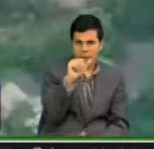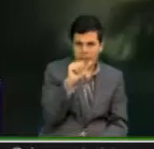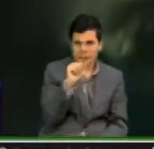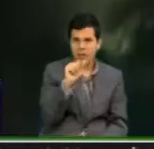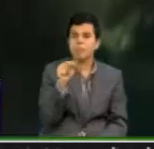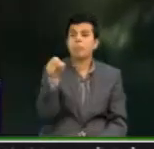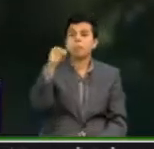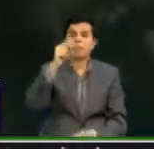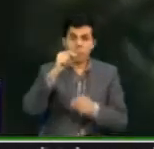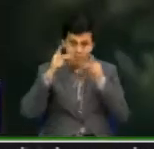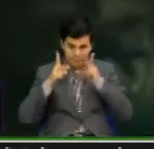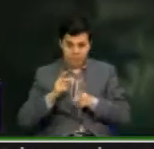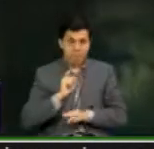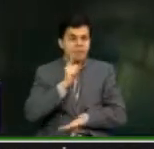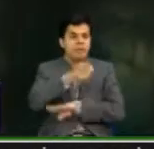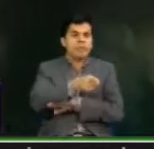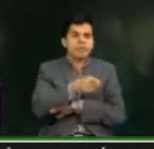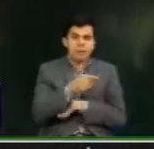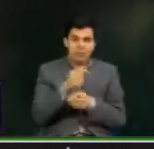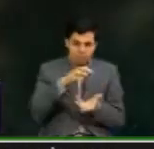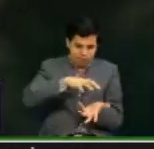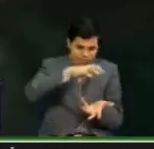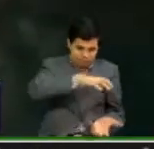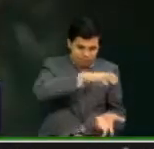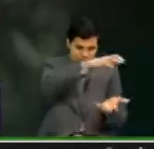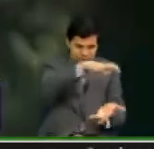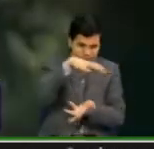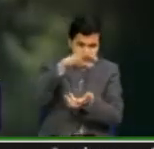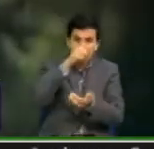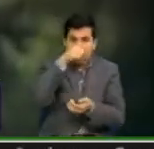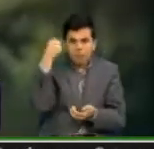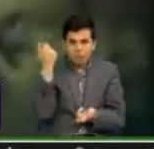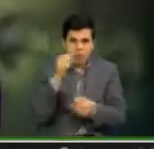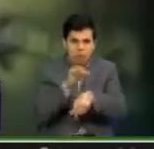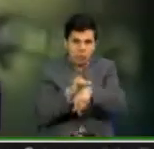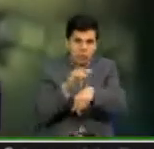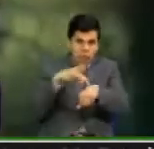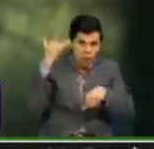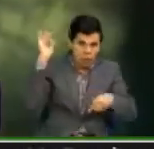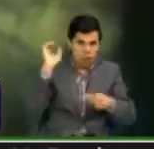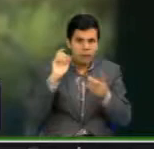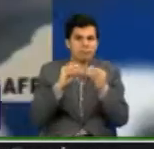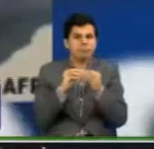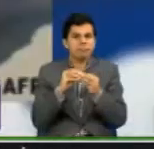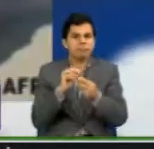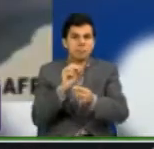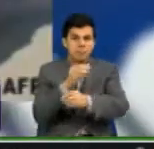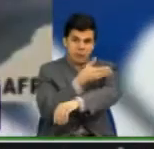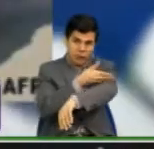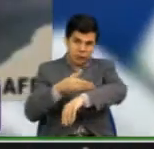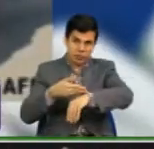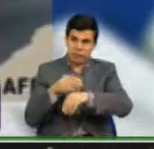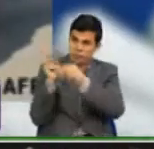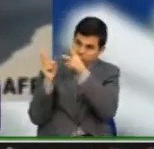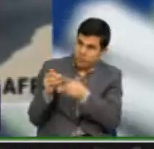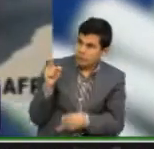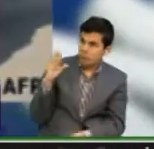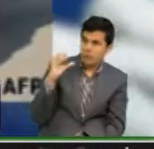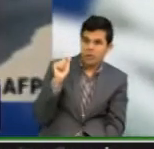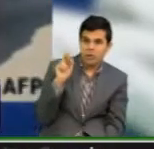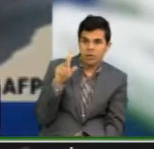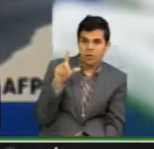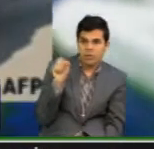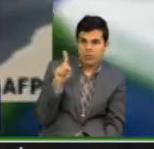crimen megateo le entregó dos puntos de cocaína un reloj de oro y dos millones de pesos al de efectividad carlos alberto suárez